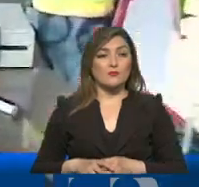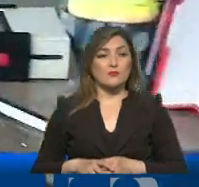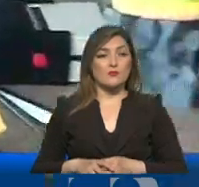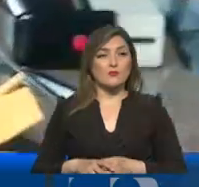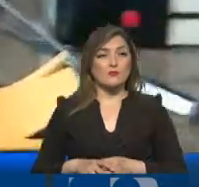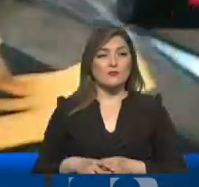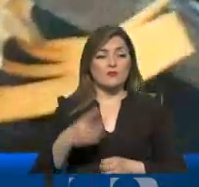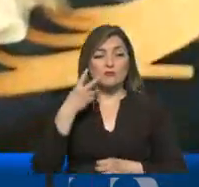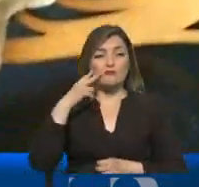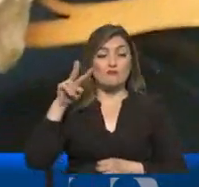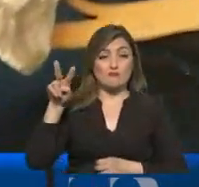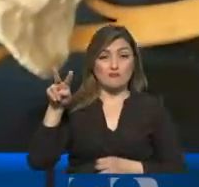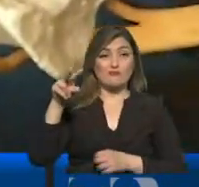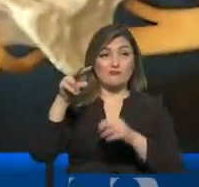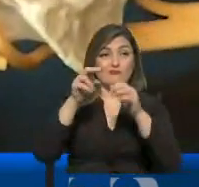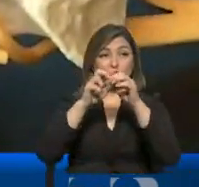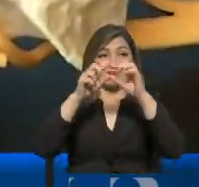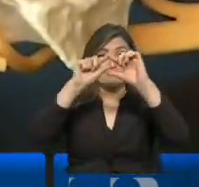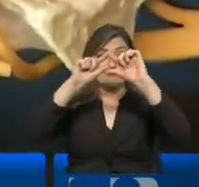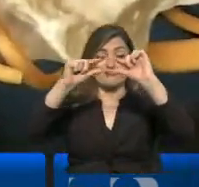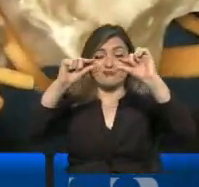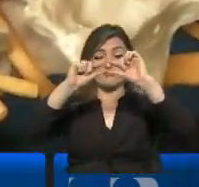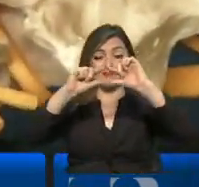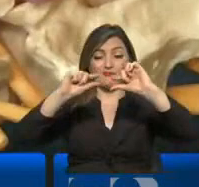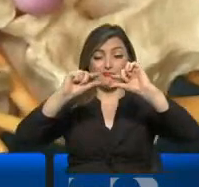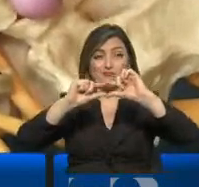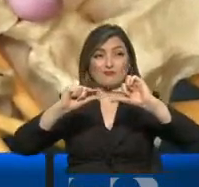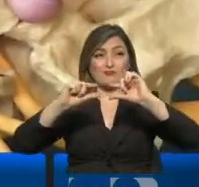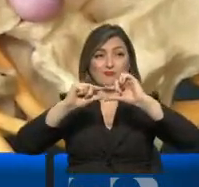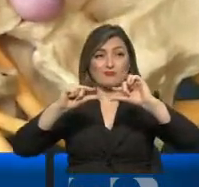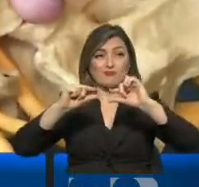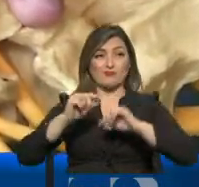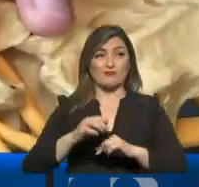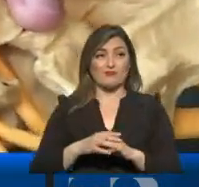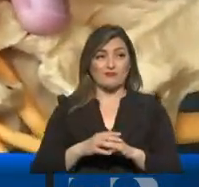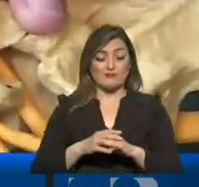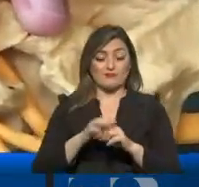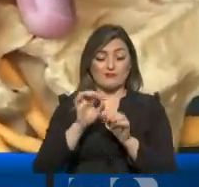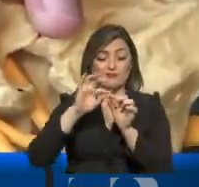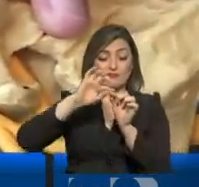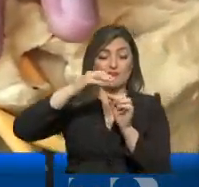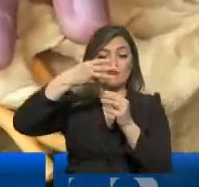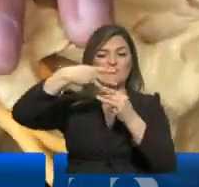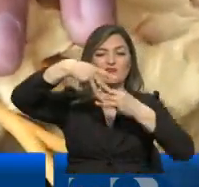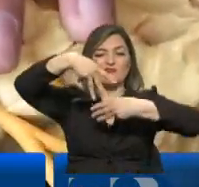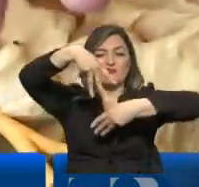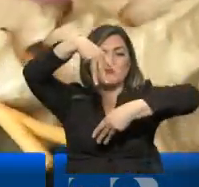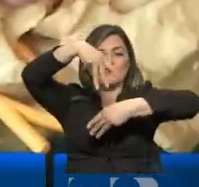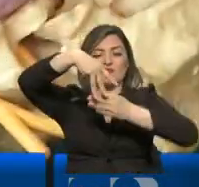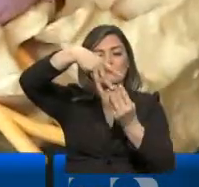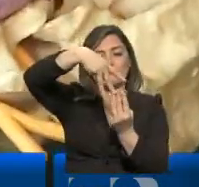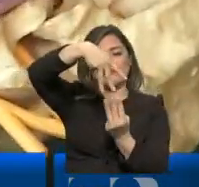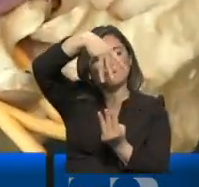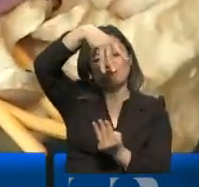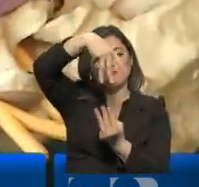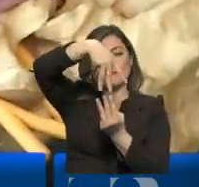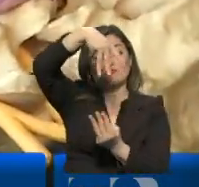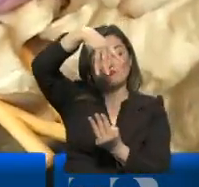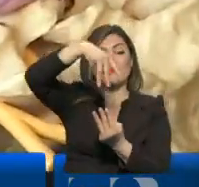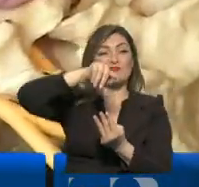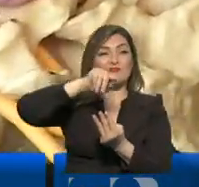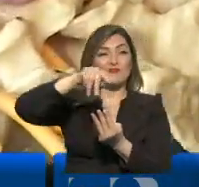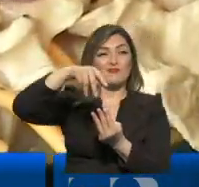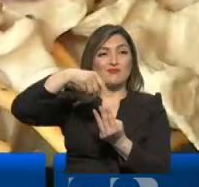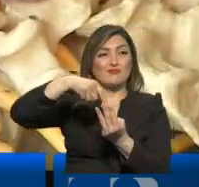la columna existe la existe el canal raquídeo, donde pasan las raíces nerviosas. ¿Y qué consiste? Abrir